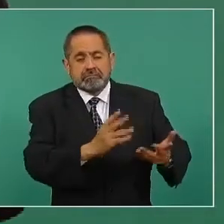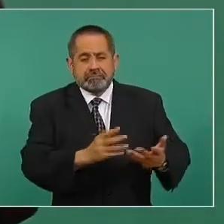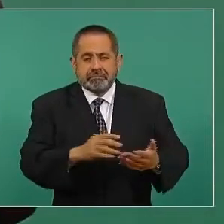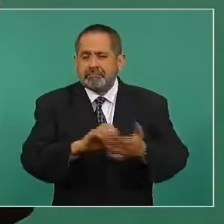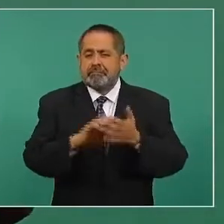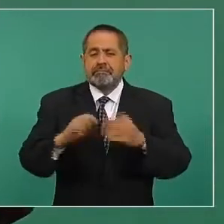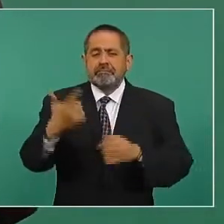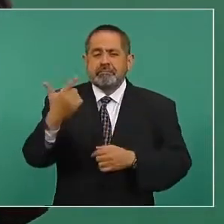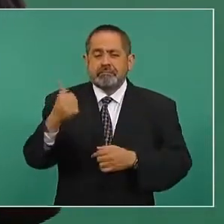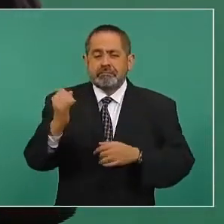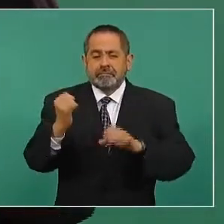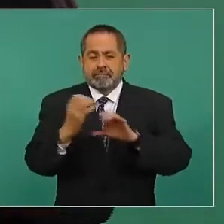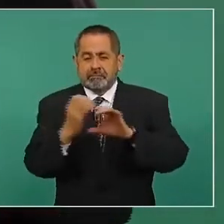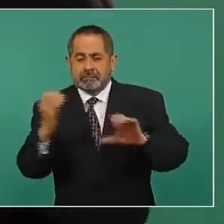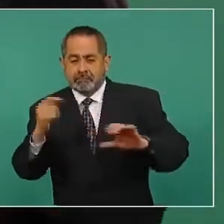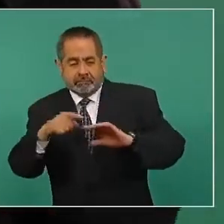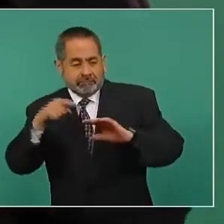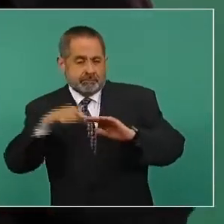imagínense